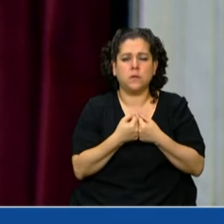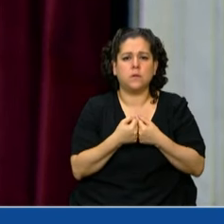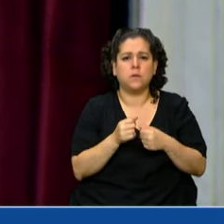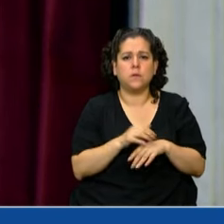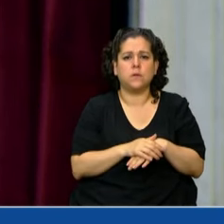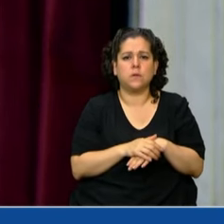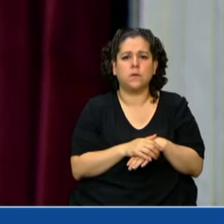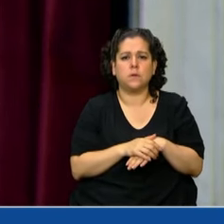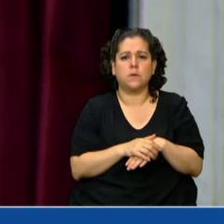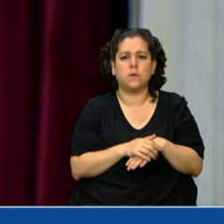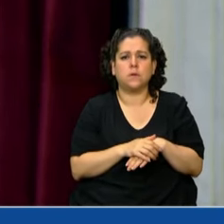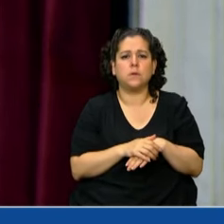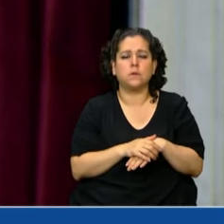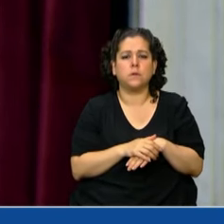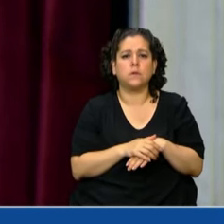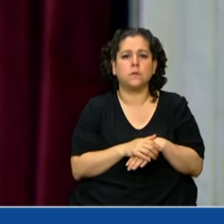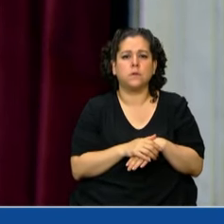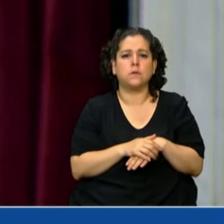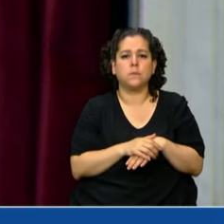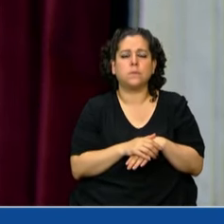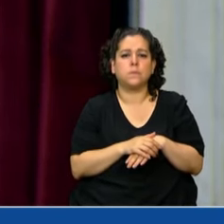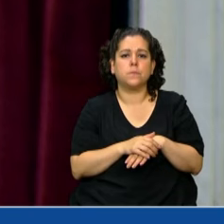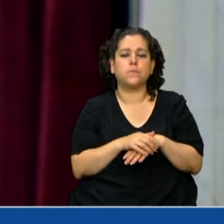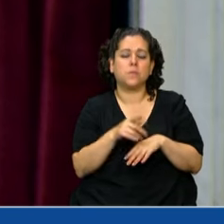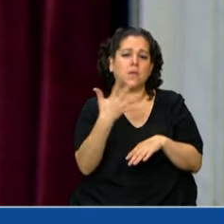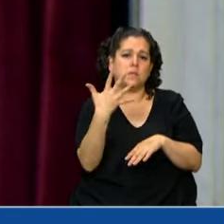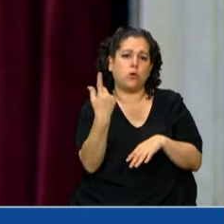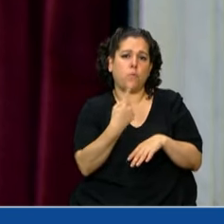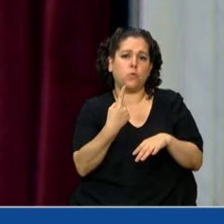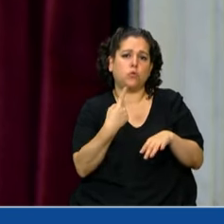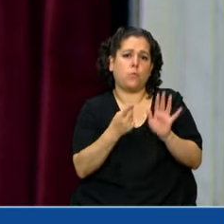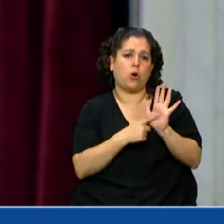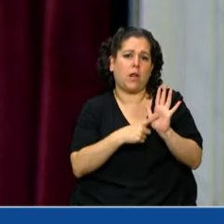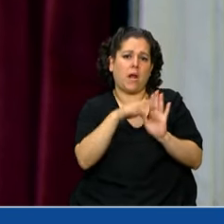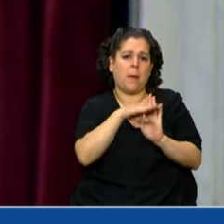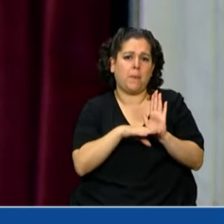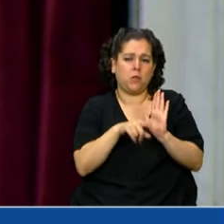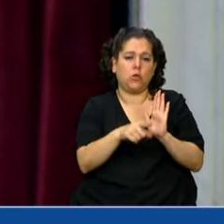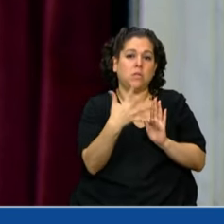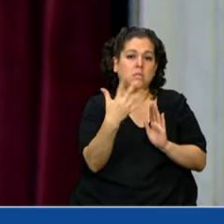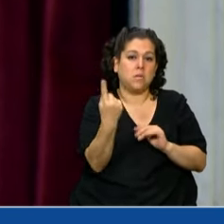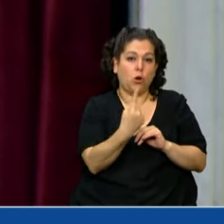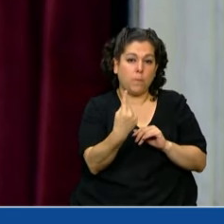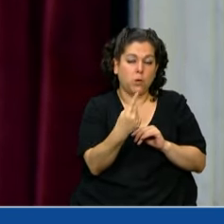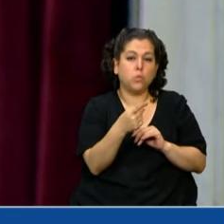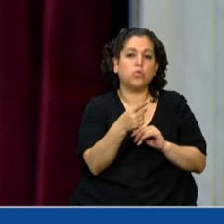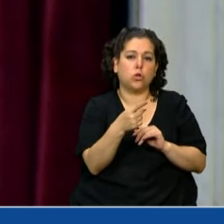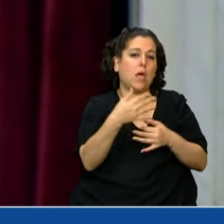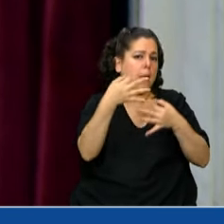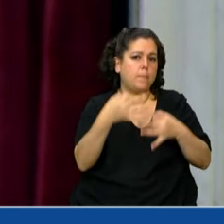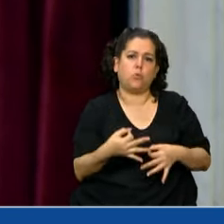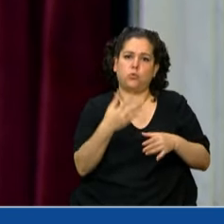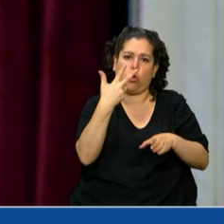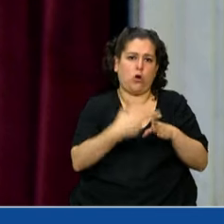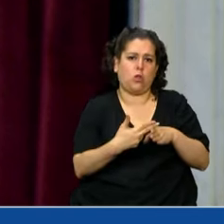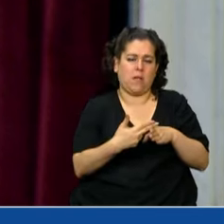acuerdo Bueno hay 5 minutos por reglamento yo les pido que a los 5 minutos en punto